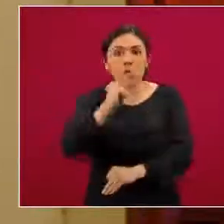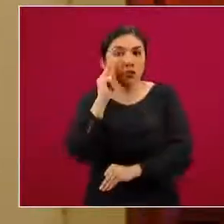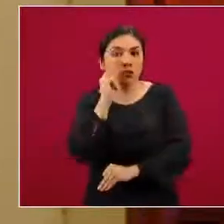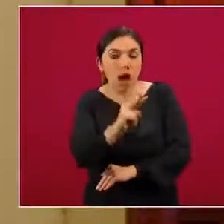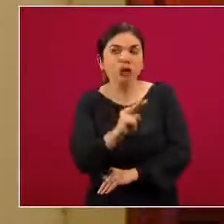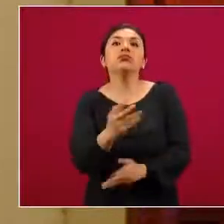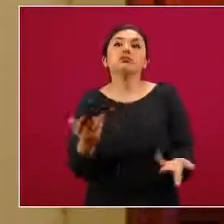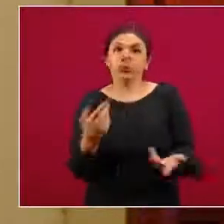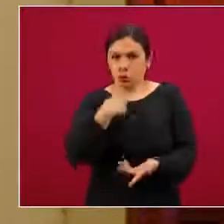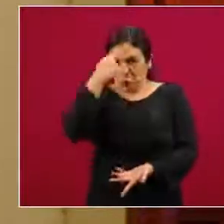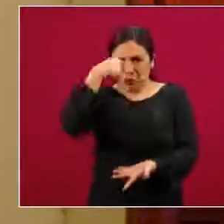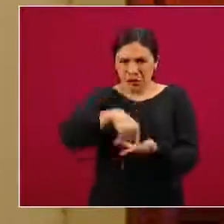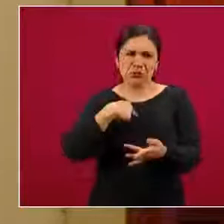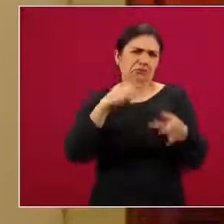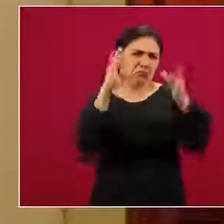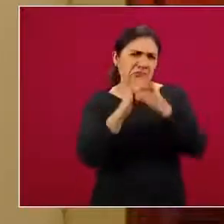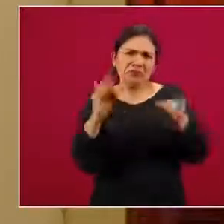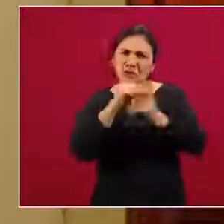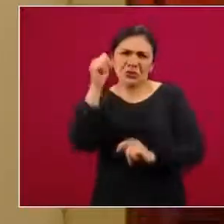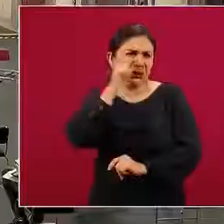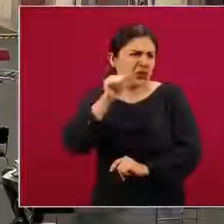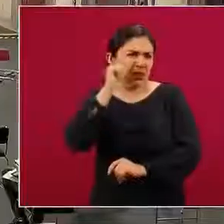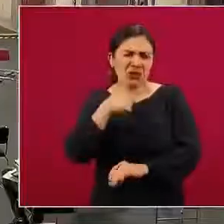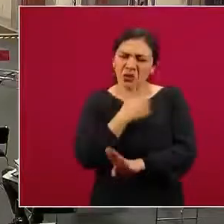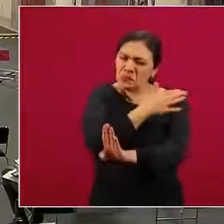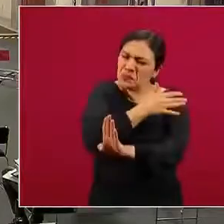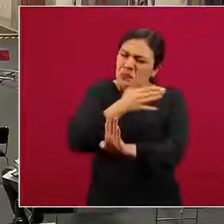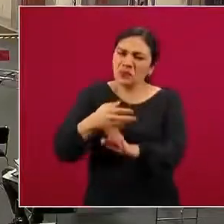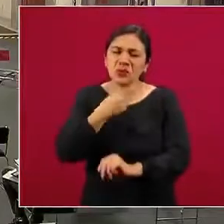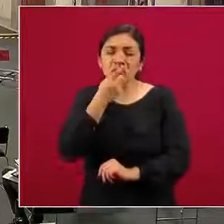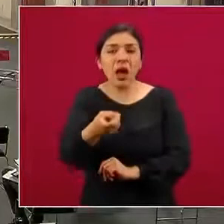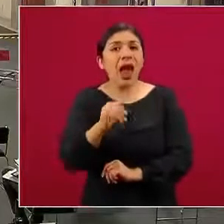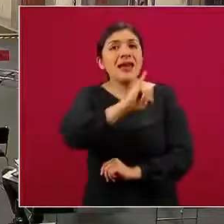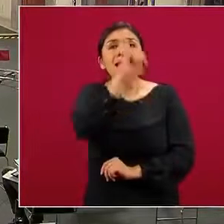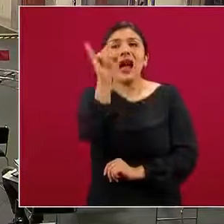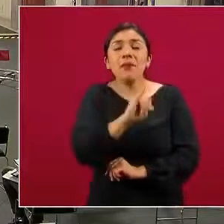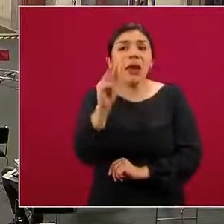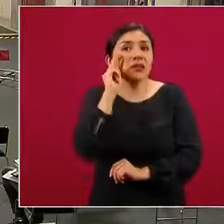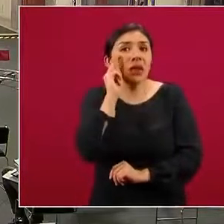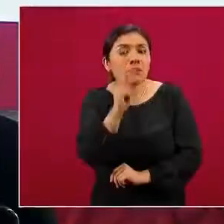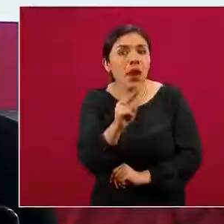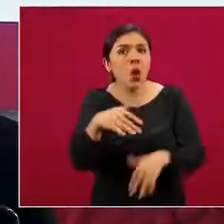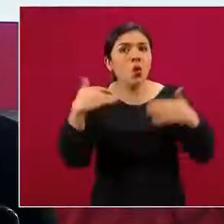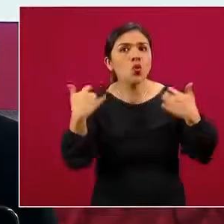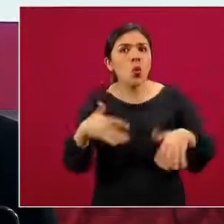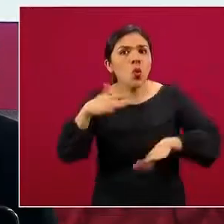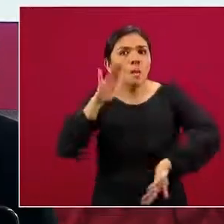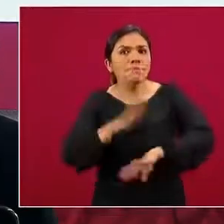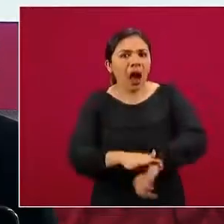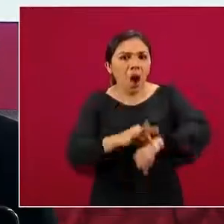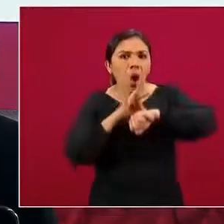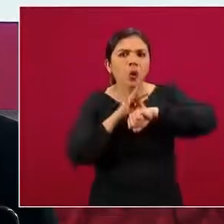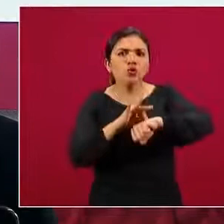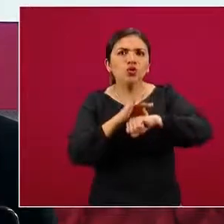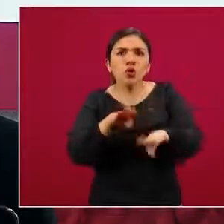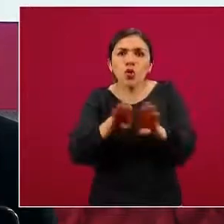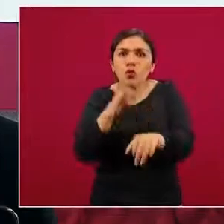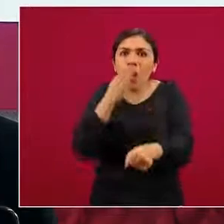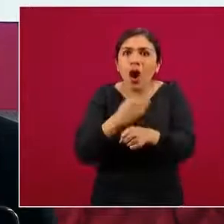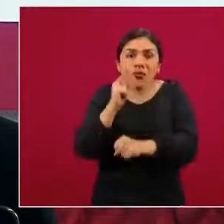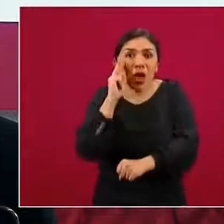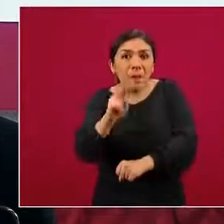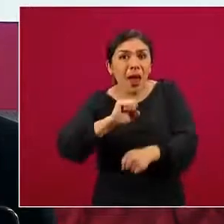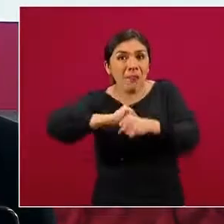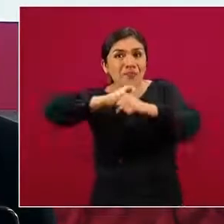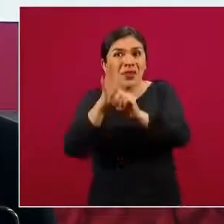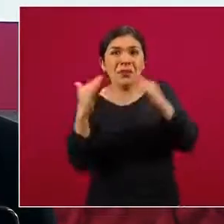creo, yo lo he dicho durante toda la pandemia, nunca lo hemos visto tan presente y tan claro como durante la